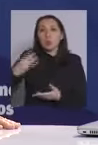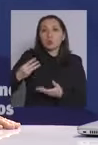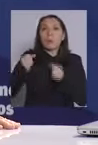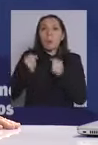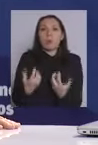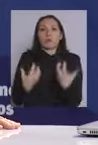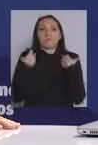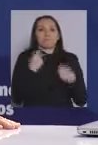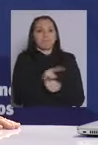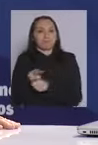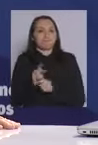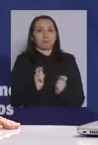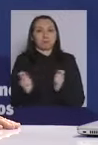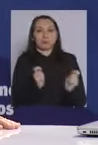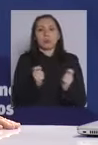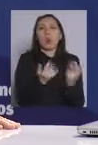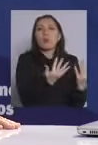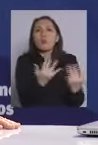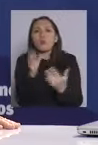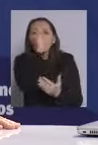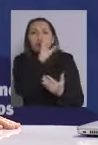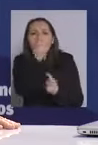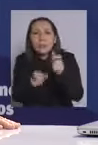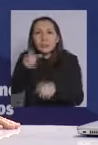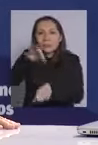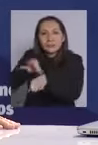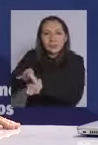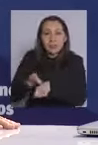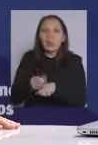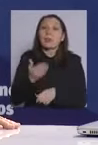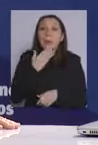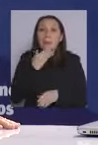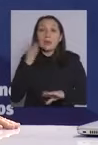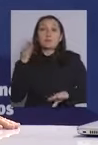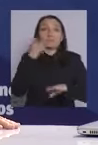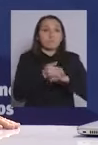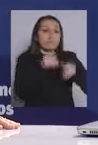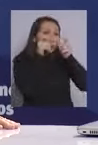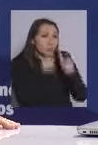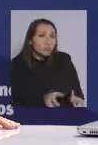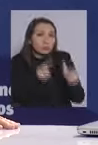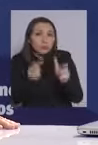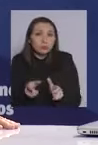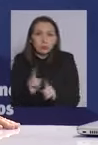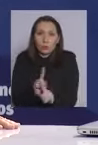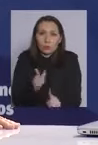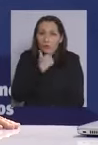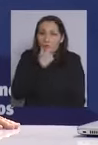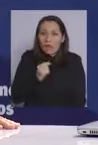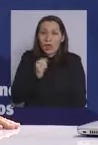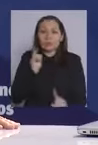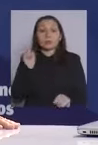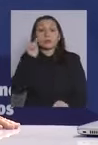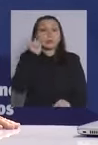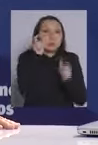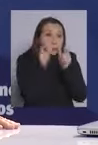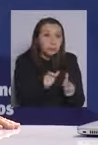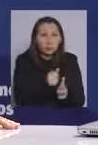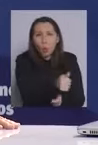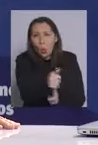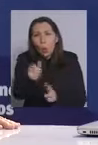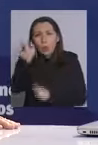puedan utilizarlos en trazabilidad. Con respecto a la fiscalización, obviamente que no es fácil fiscalizar a todos los